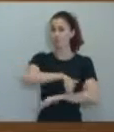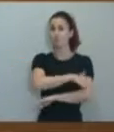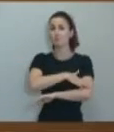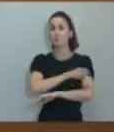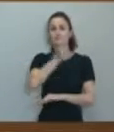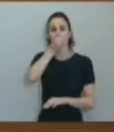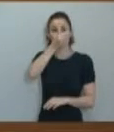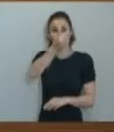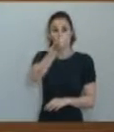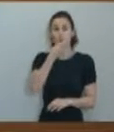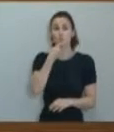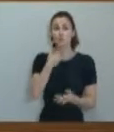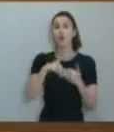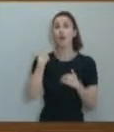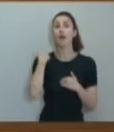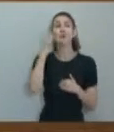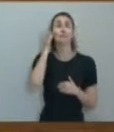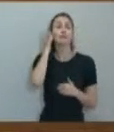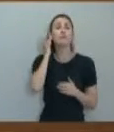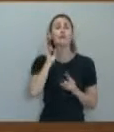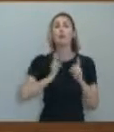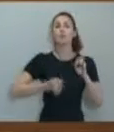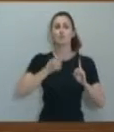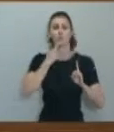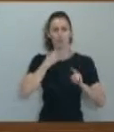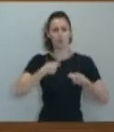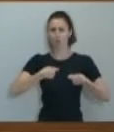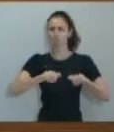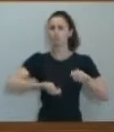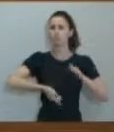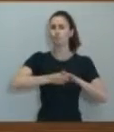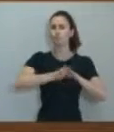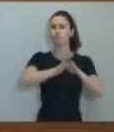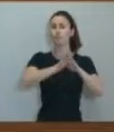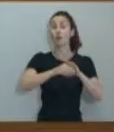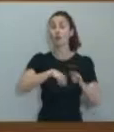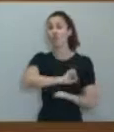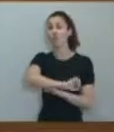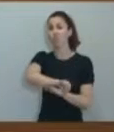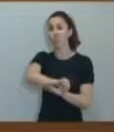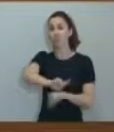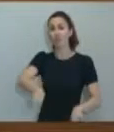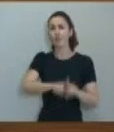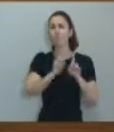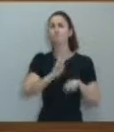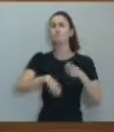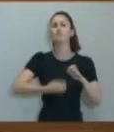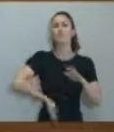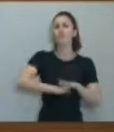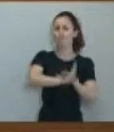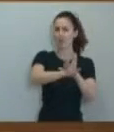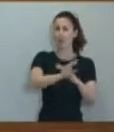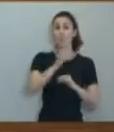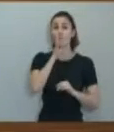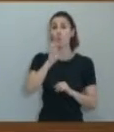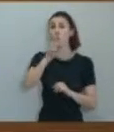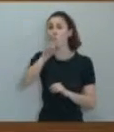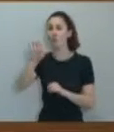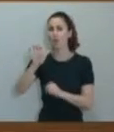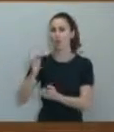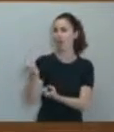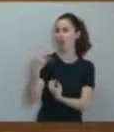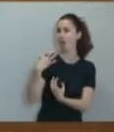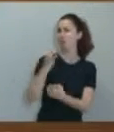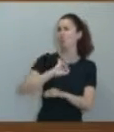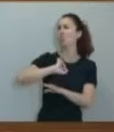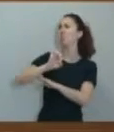socialista, que fue la que decidió continuar adelante con la negociación del modificado y no hacer caso a lo que en aquel momento ya le estaba diciendo la Unión Europea que tenía que hacer.